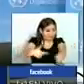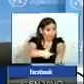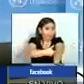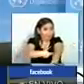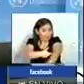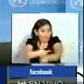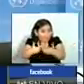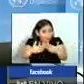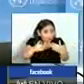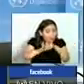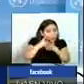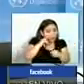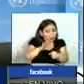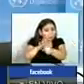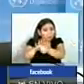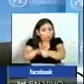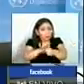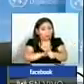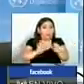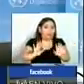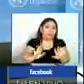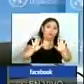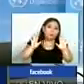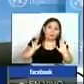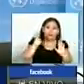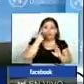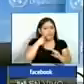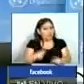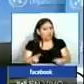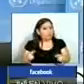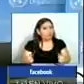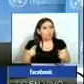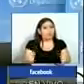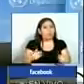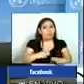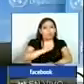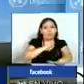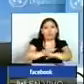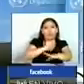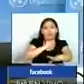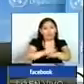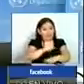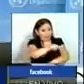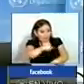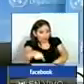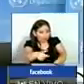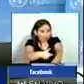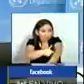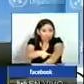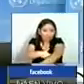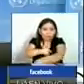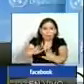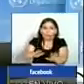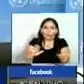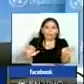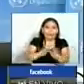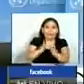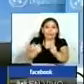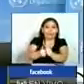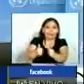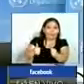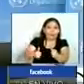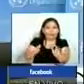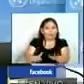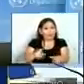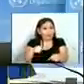Comenzando a estar bajo presión? Si es así Hay que actuar Para proteger El sistema de salud Y suprimir la infección Porque nadie quiere Retroceder en la